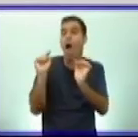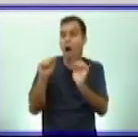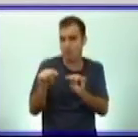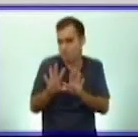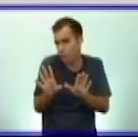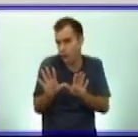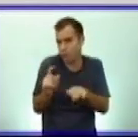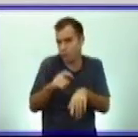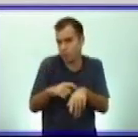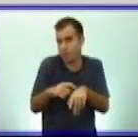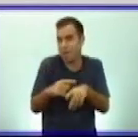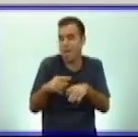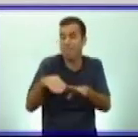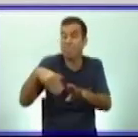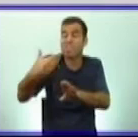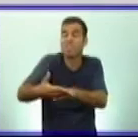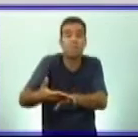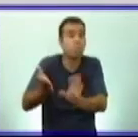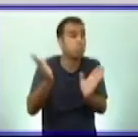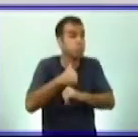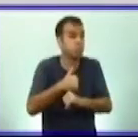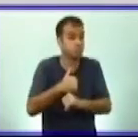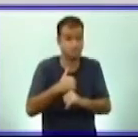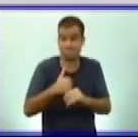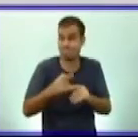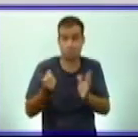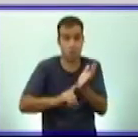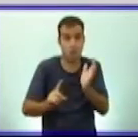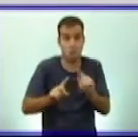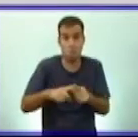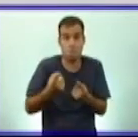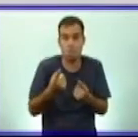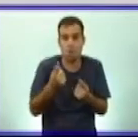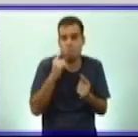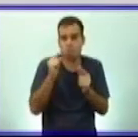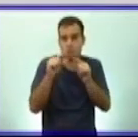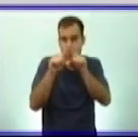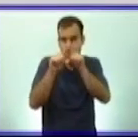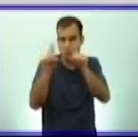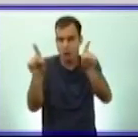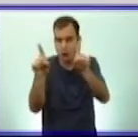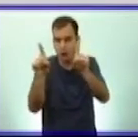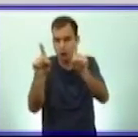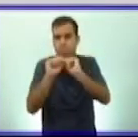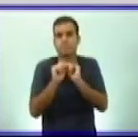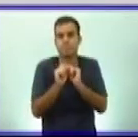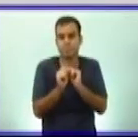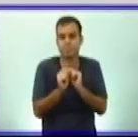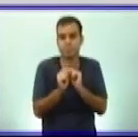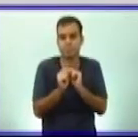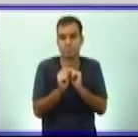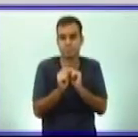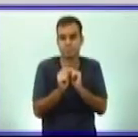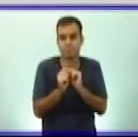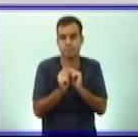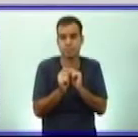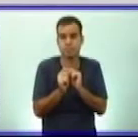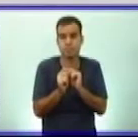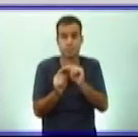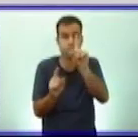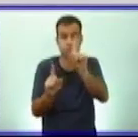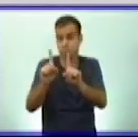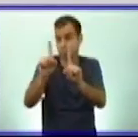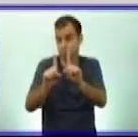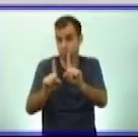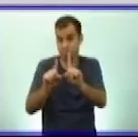corriente, porque el circuito se comporta como si estuviese abierto, porque entre las placas del capacitor existe un dieléctrico,